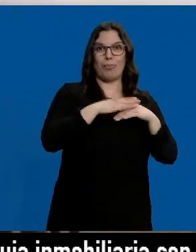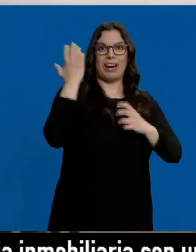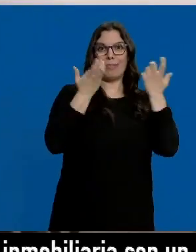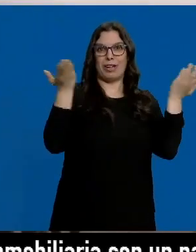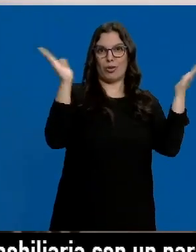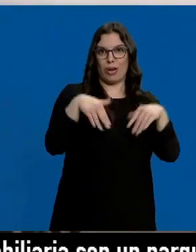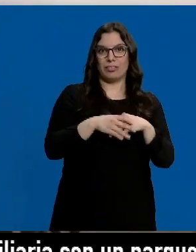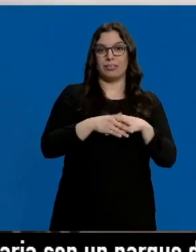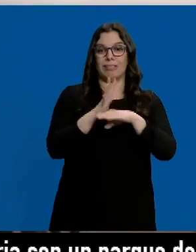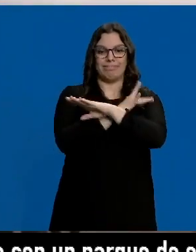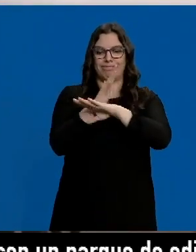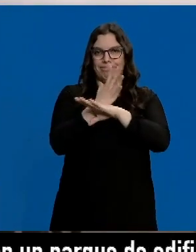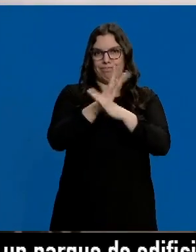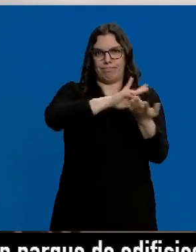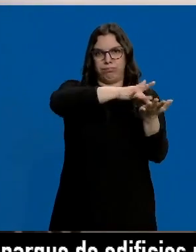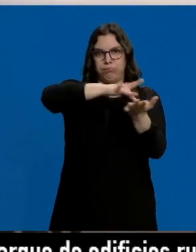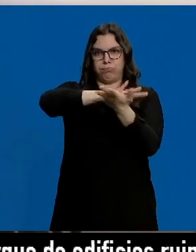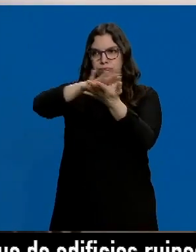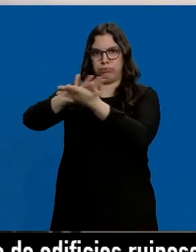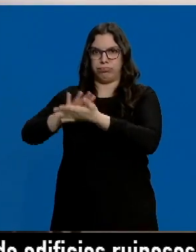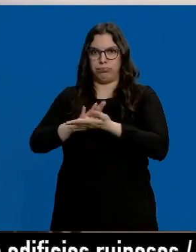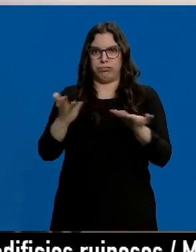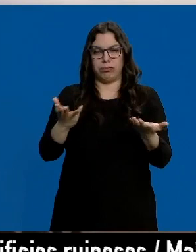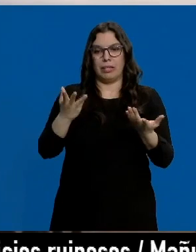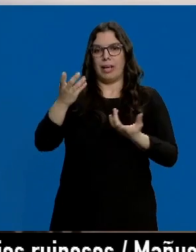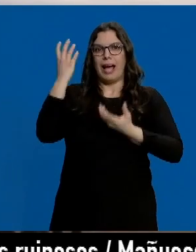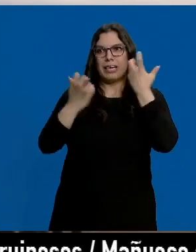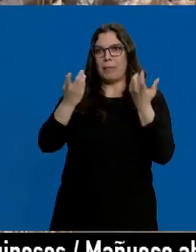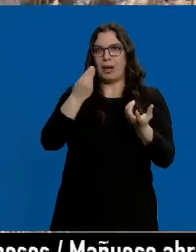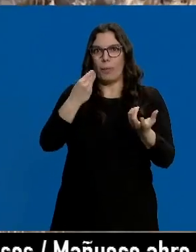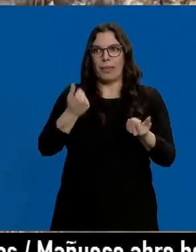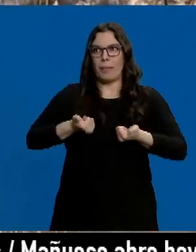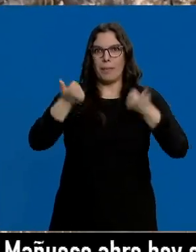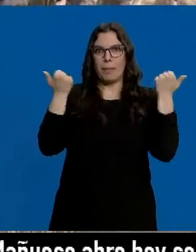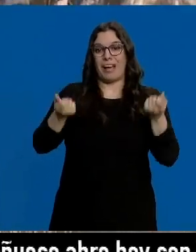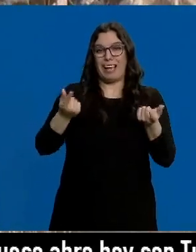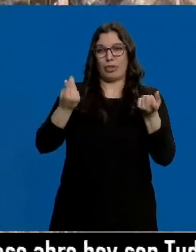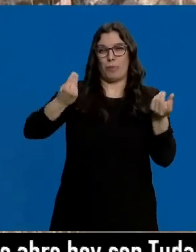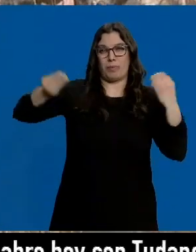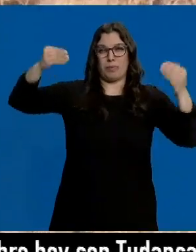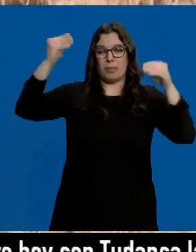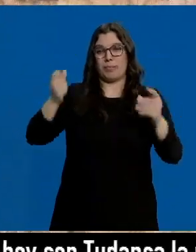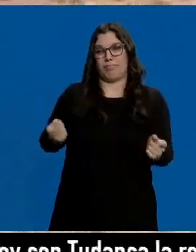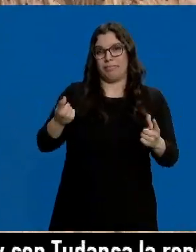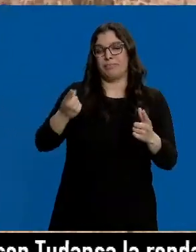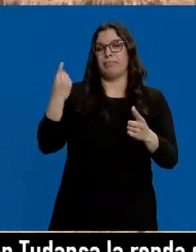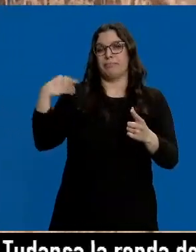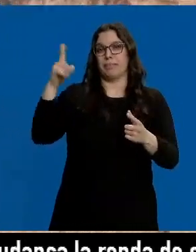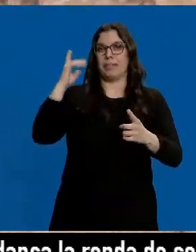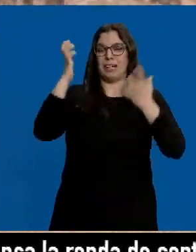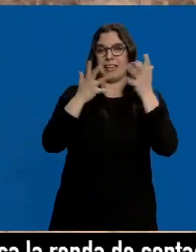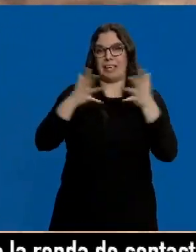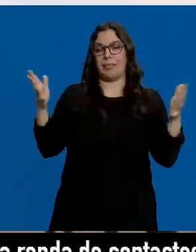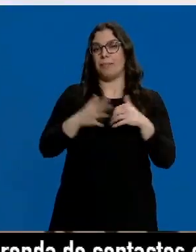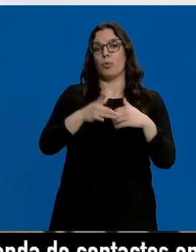El pasto se está empezando a acabar y cada vez el ganado demanda más forraje y más pienso. Costes que se disparan en la ganadería extensiva.